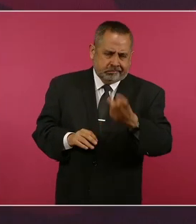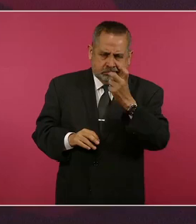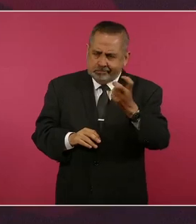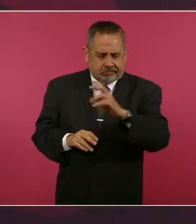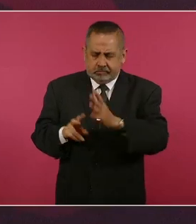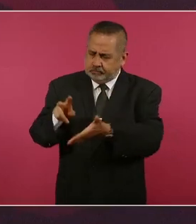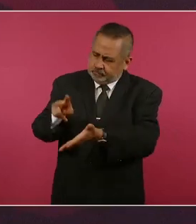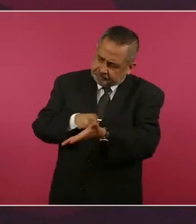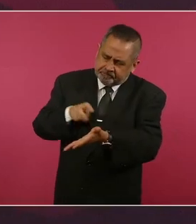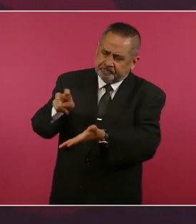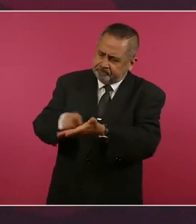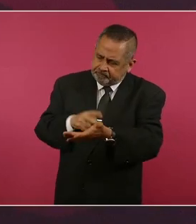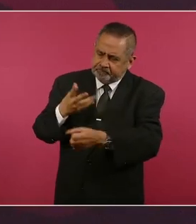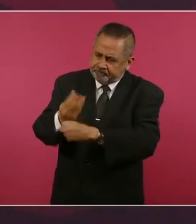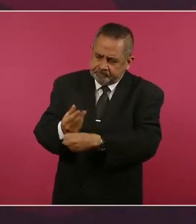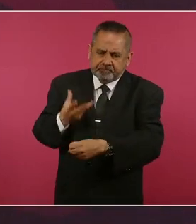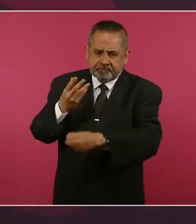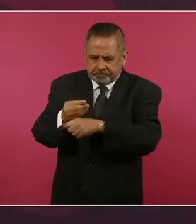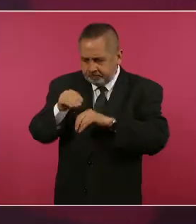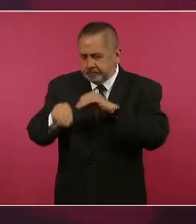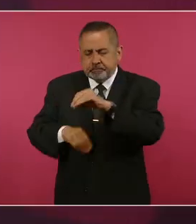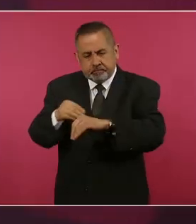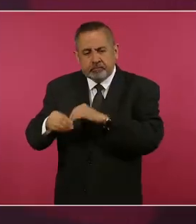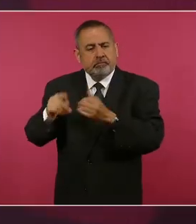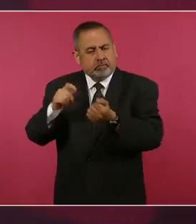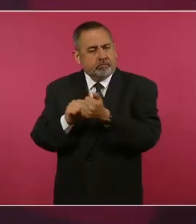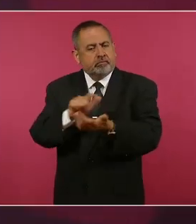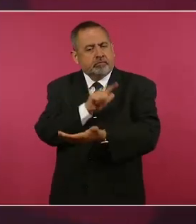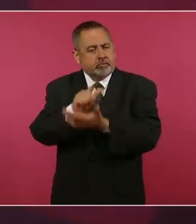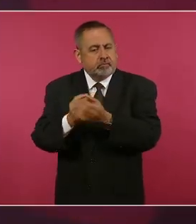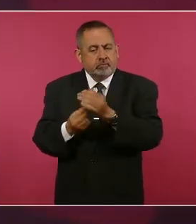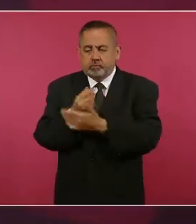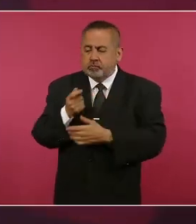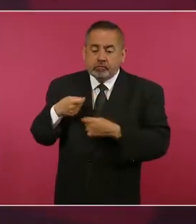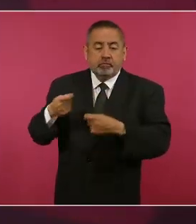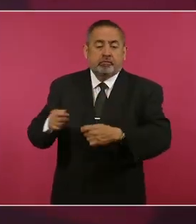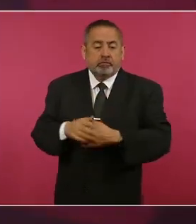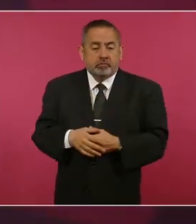de todas maneras, con la reforma que hicimos, recibirían